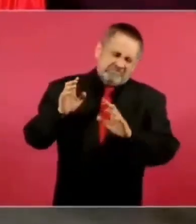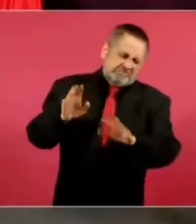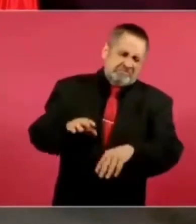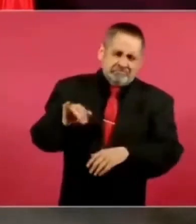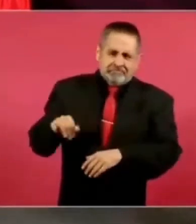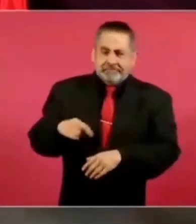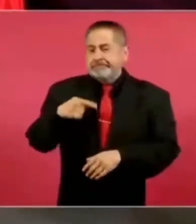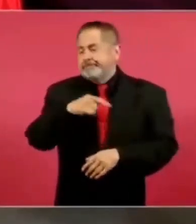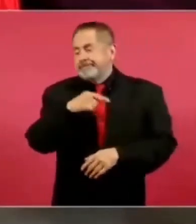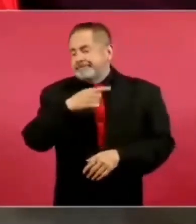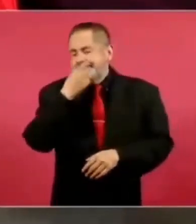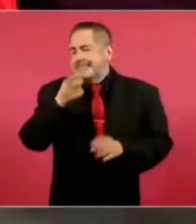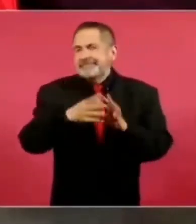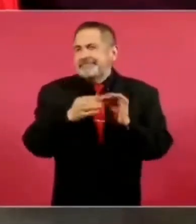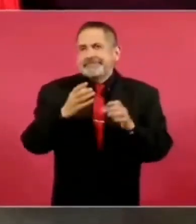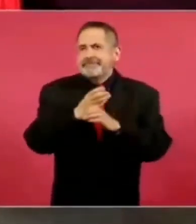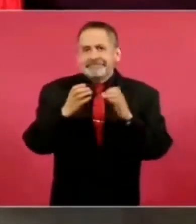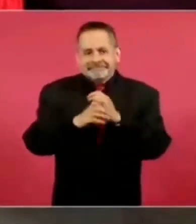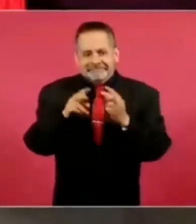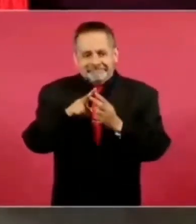ahora dos cosas.